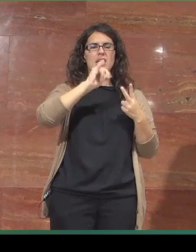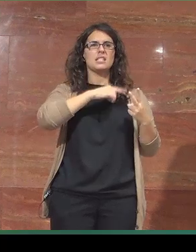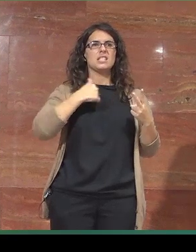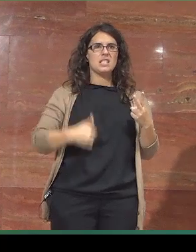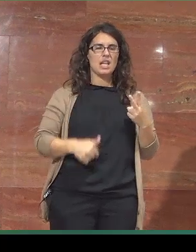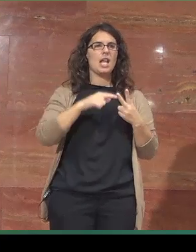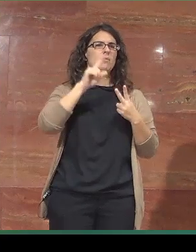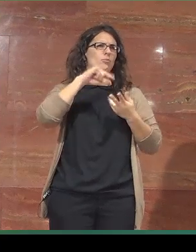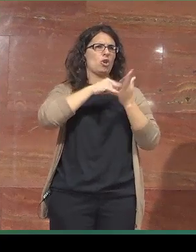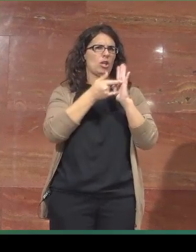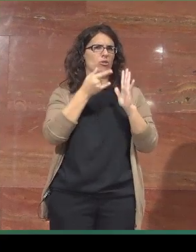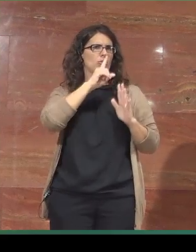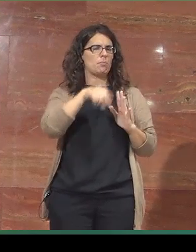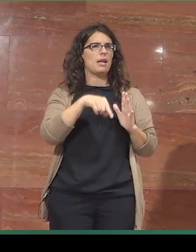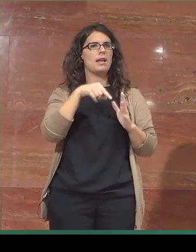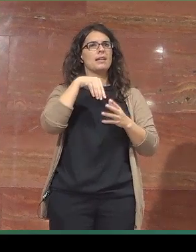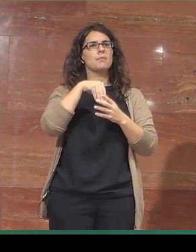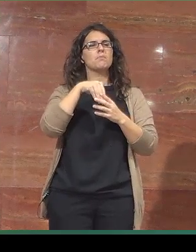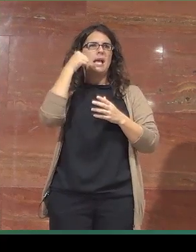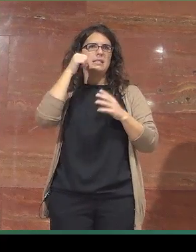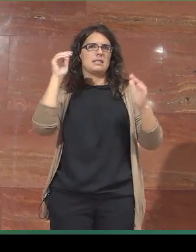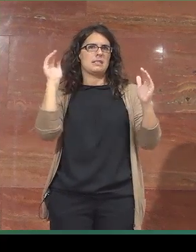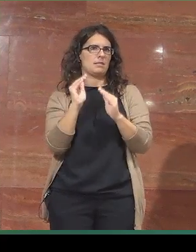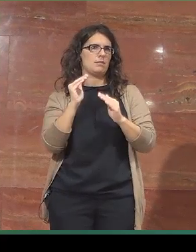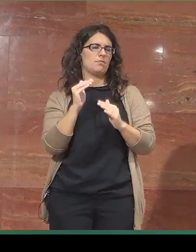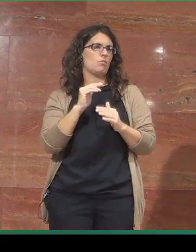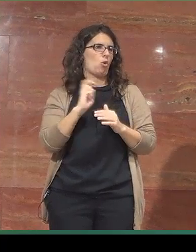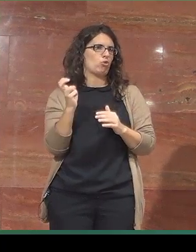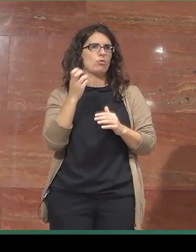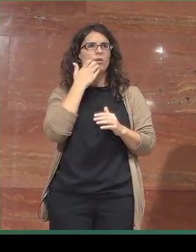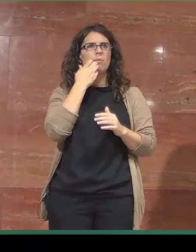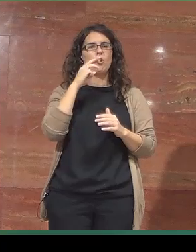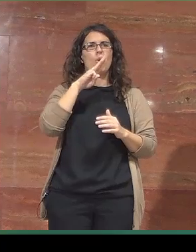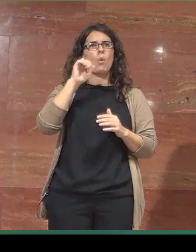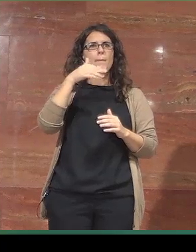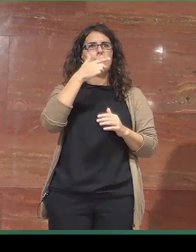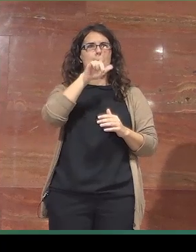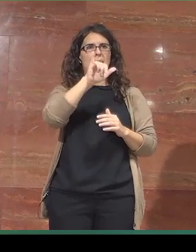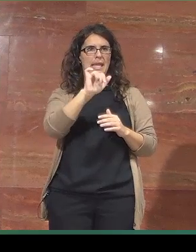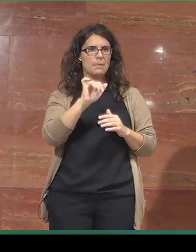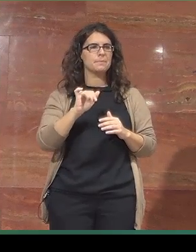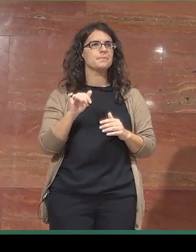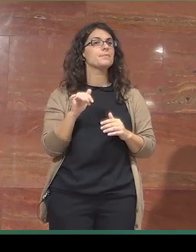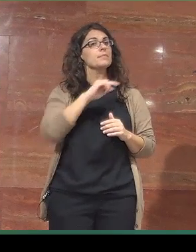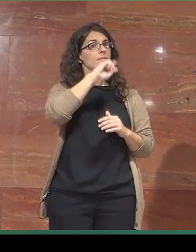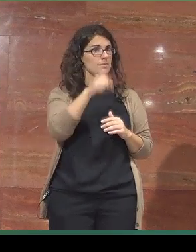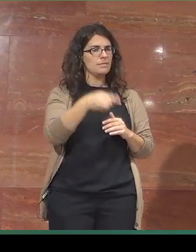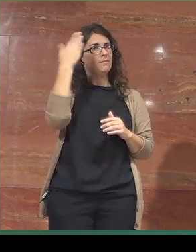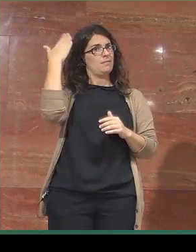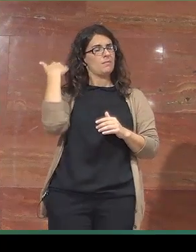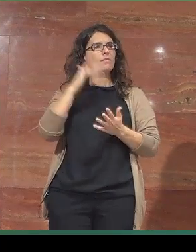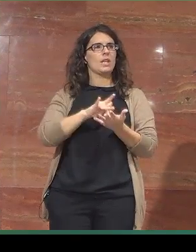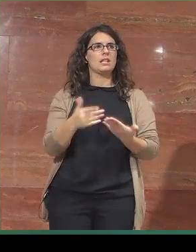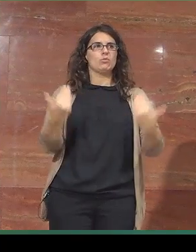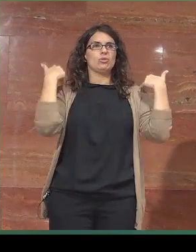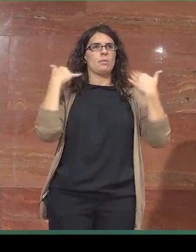proyectos de wayfinding también a menor escala, como por ejemplo en Wembley. Anteriormente ha sido responsable